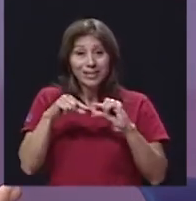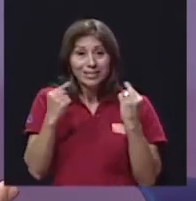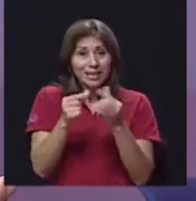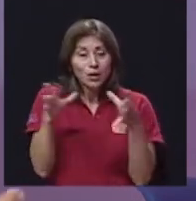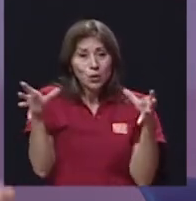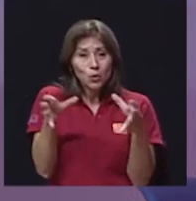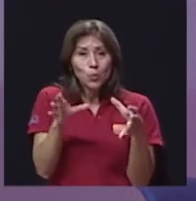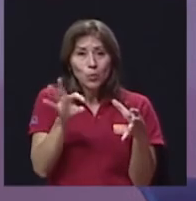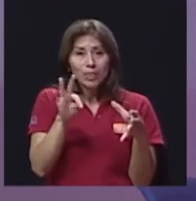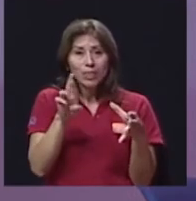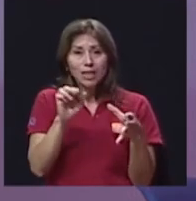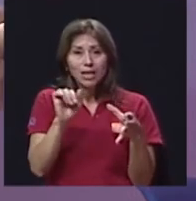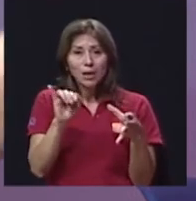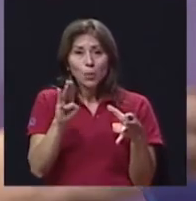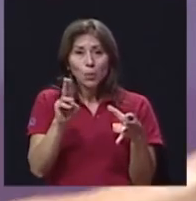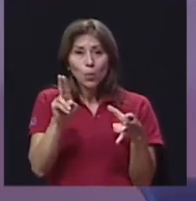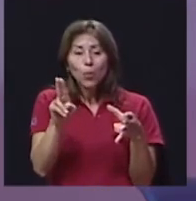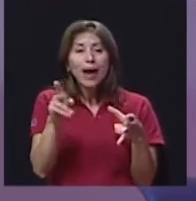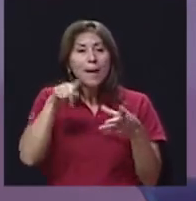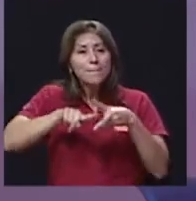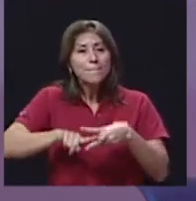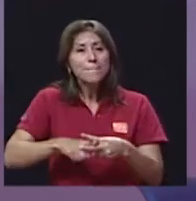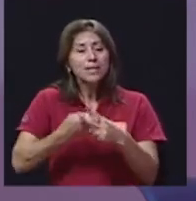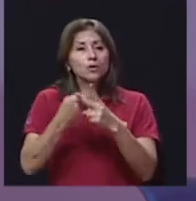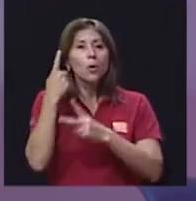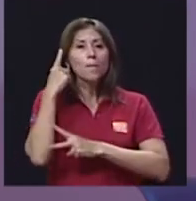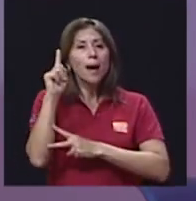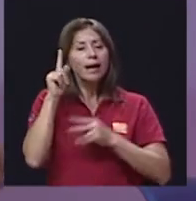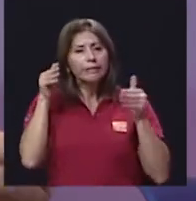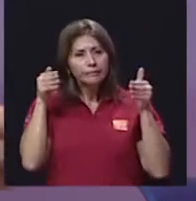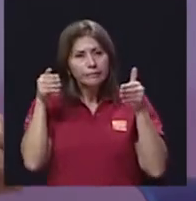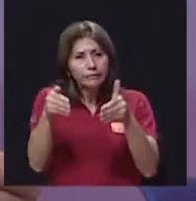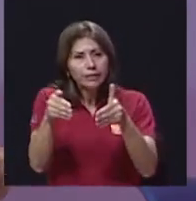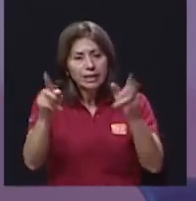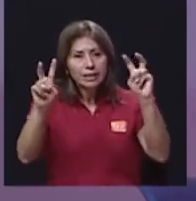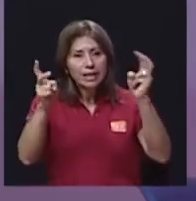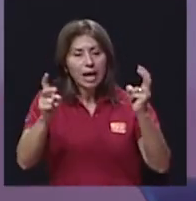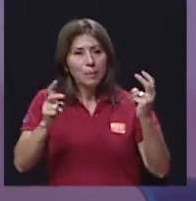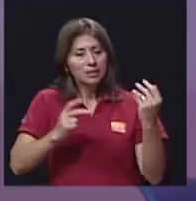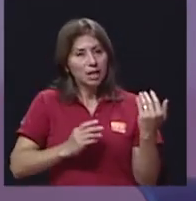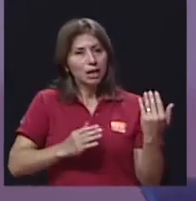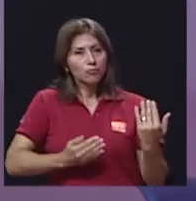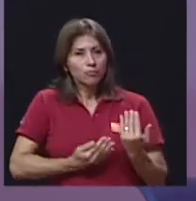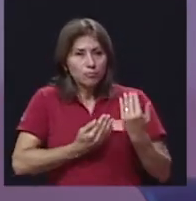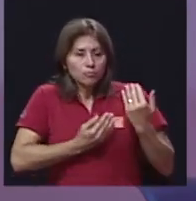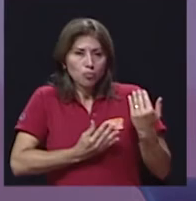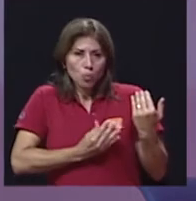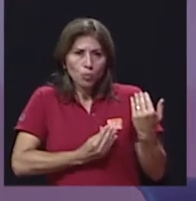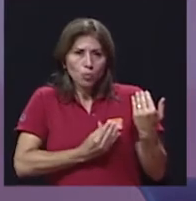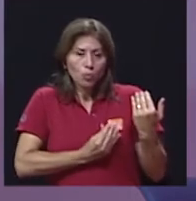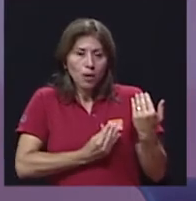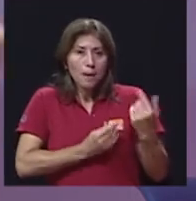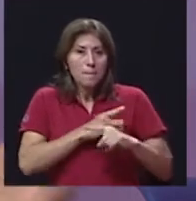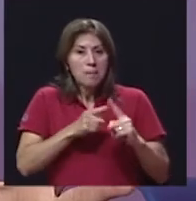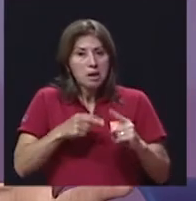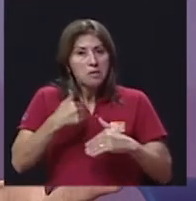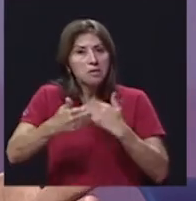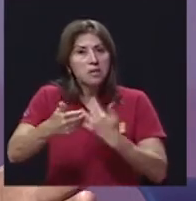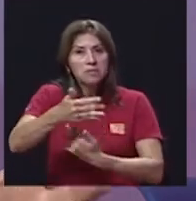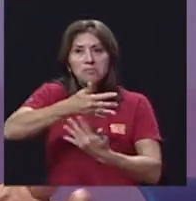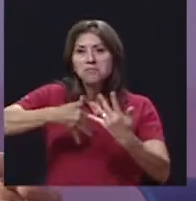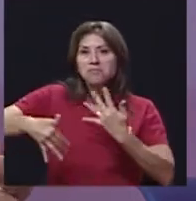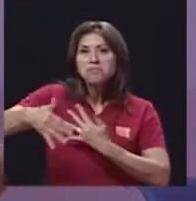tal vez para enfocarse sólo en temas de lactancia y poco a poco hemos ido incluso siendo un círculo de amigas